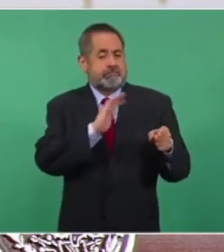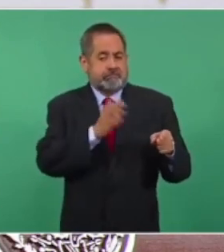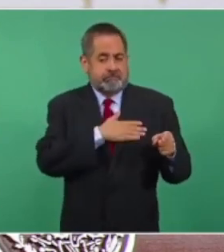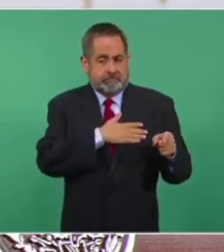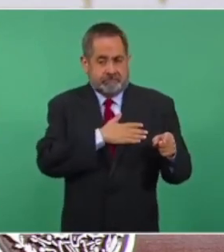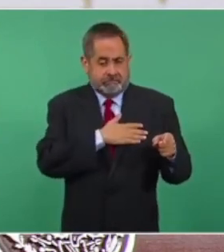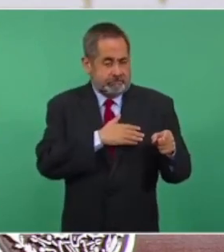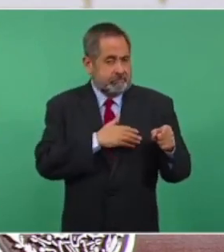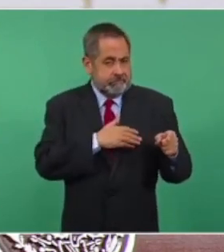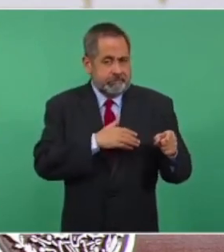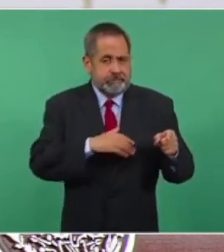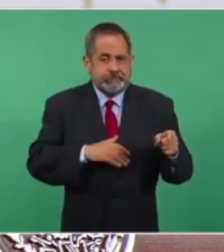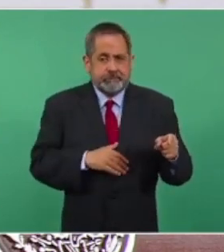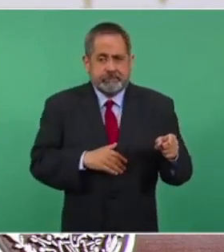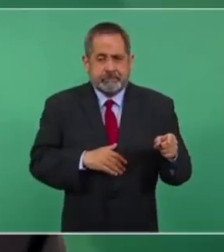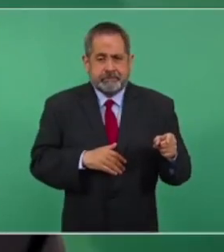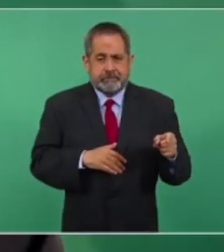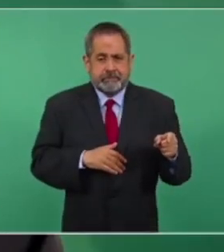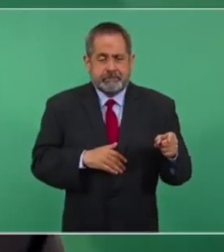españolas